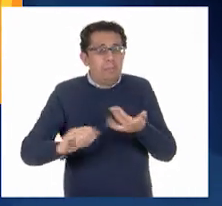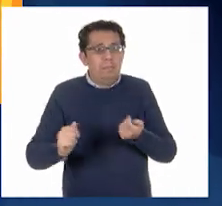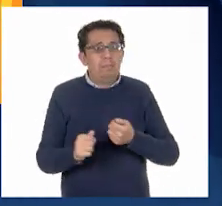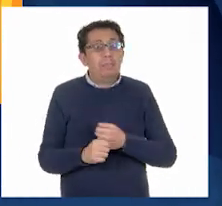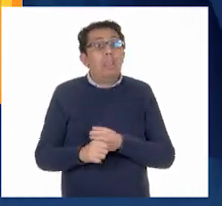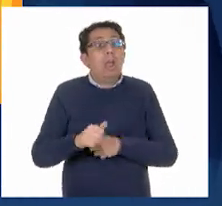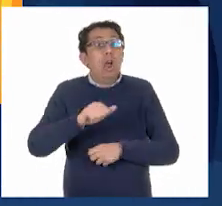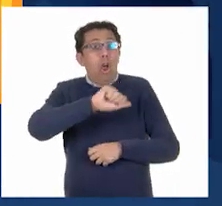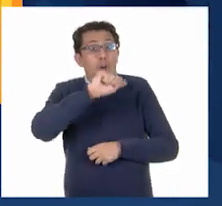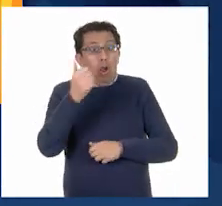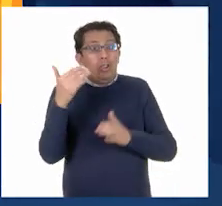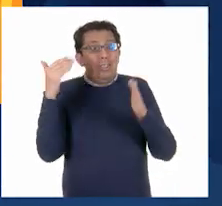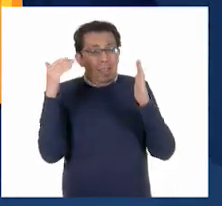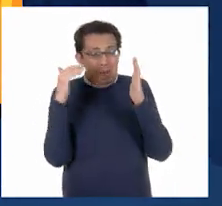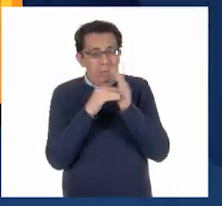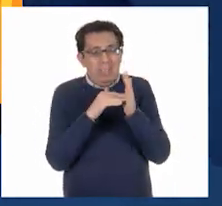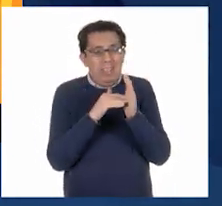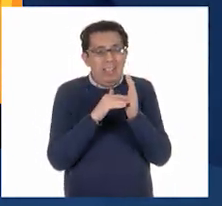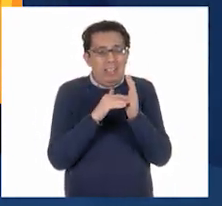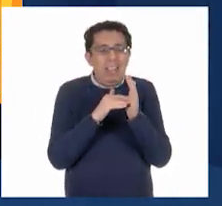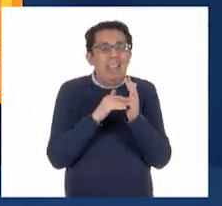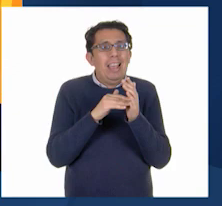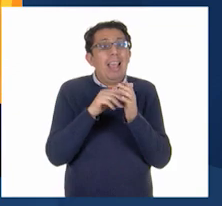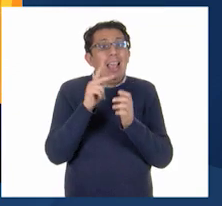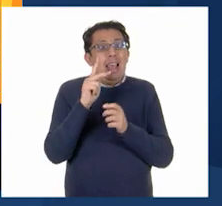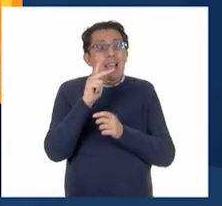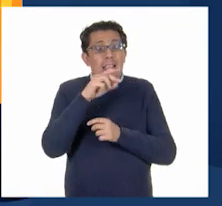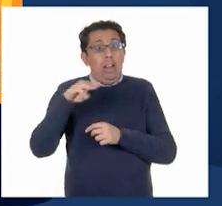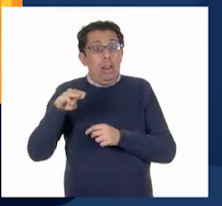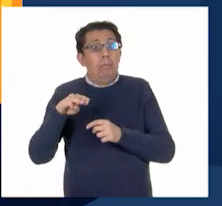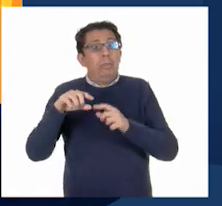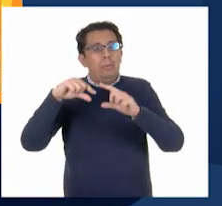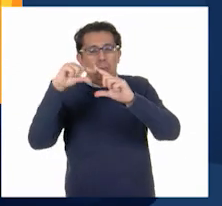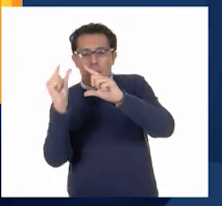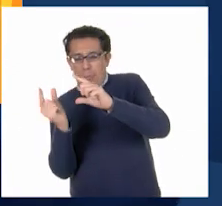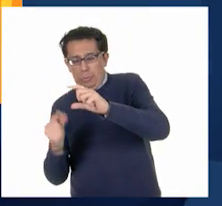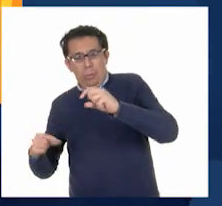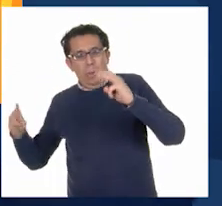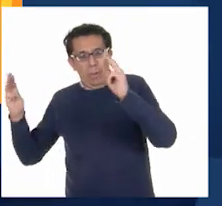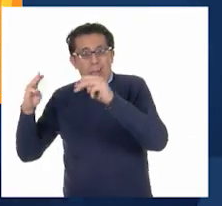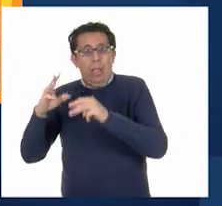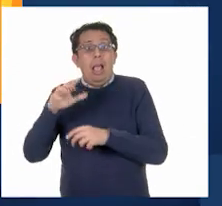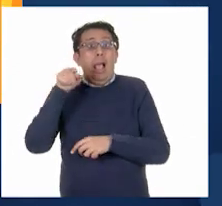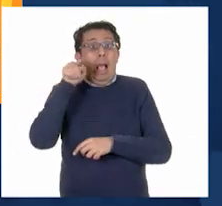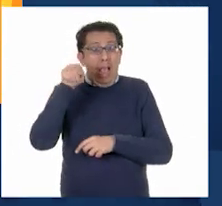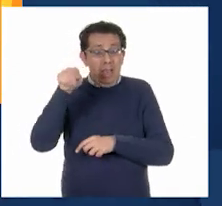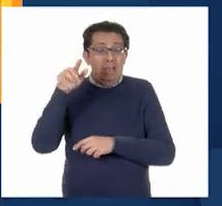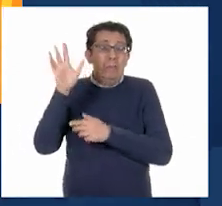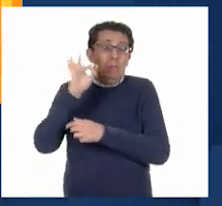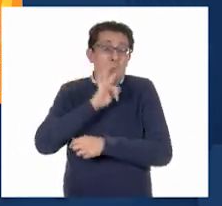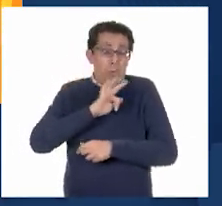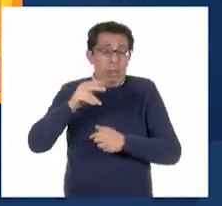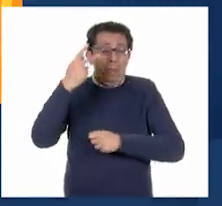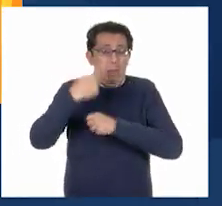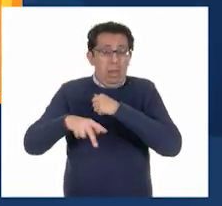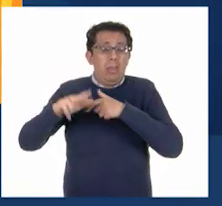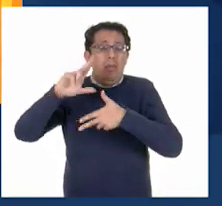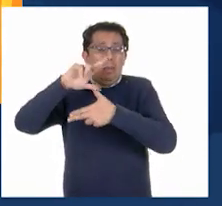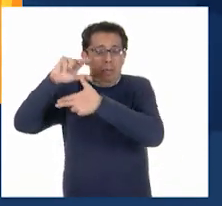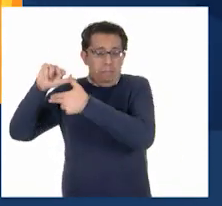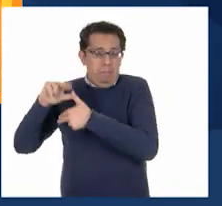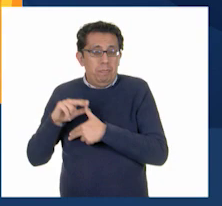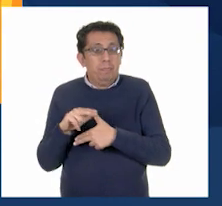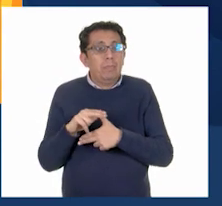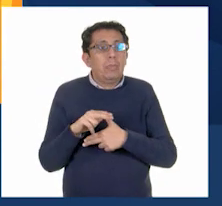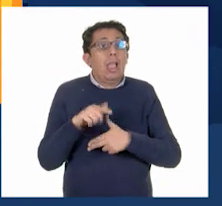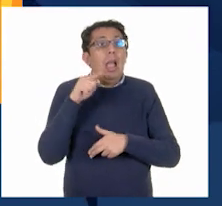11.000 kilómetros de costas, susceptibles tanto a la elevación del mar como los huracanes, vive el 18% de la población mexicana. Se han